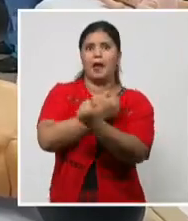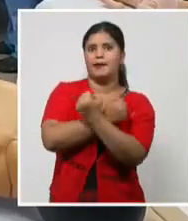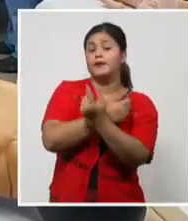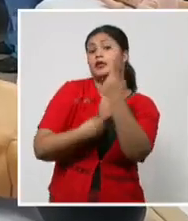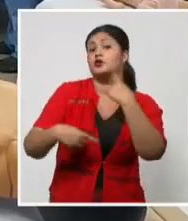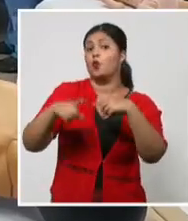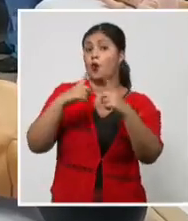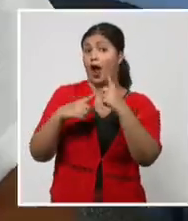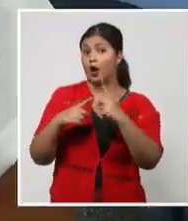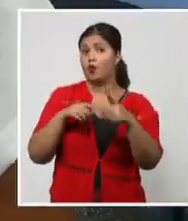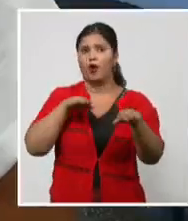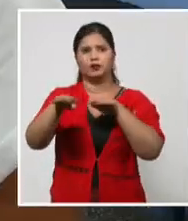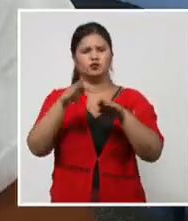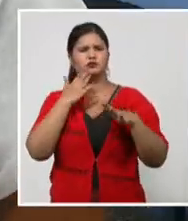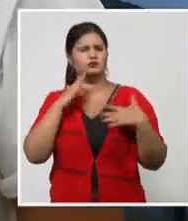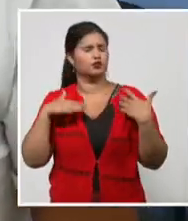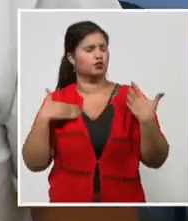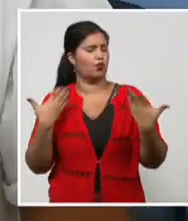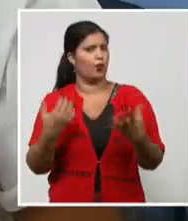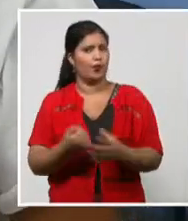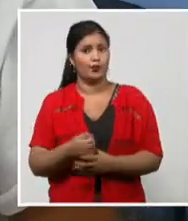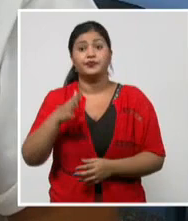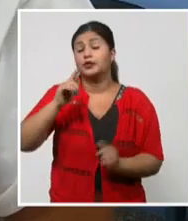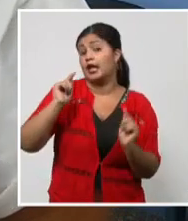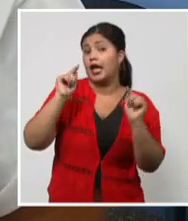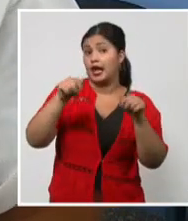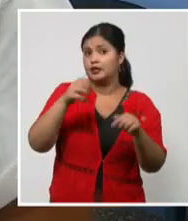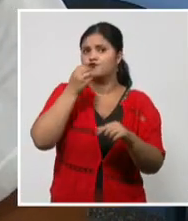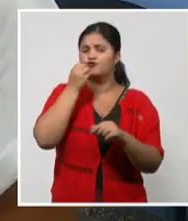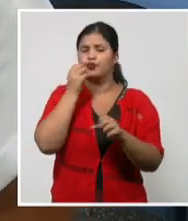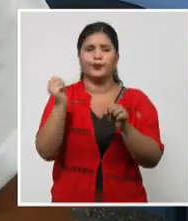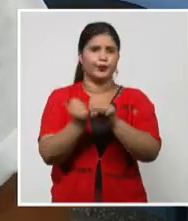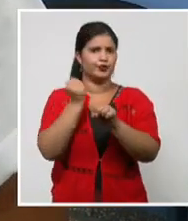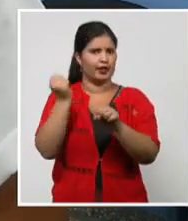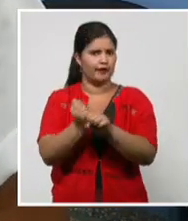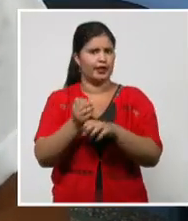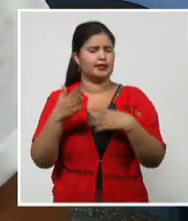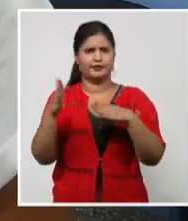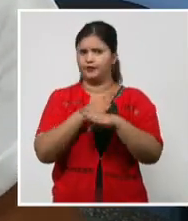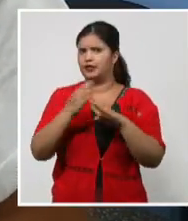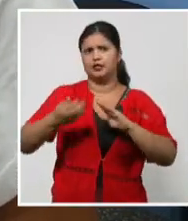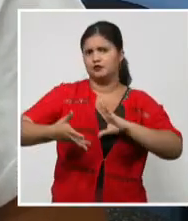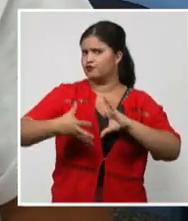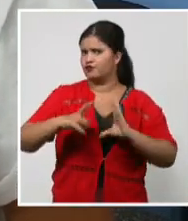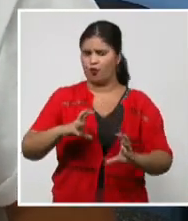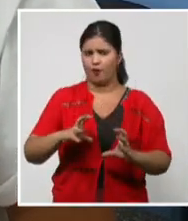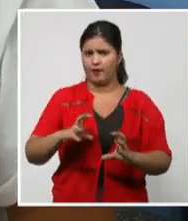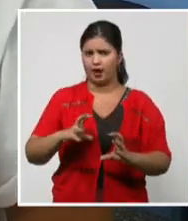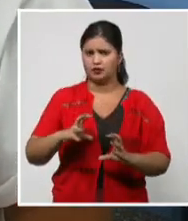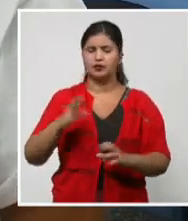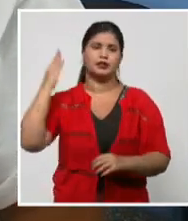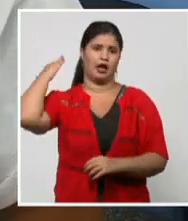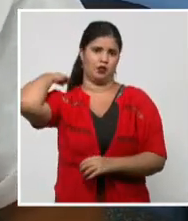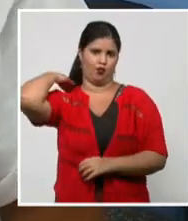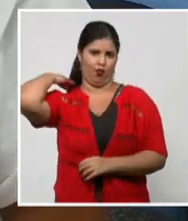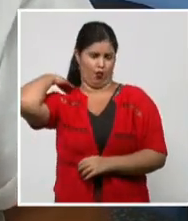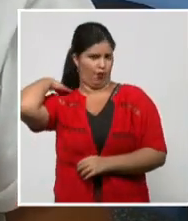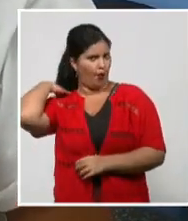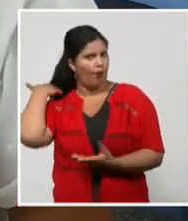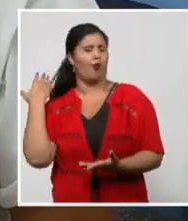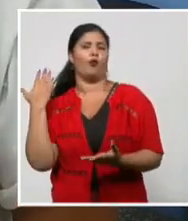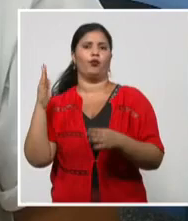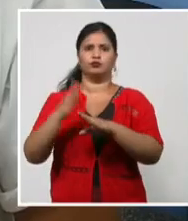paciente aquí podemos incluso trabajar la vía aérea trabajar las compresiones torácicas trabajamos también